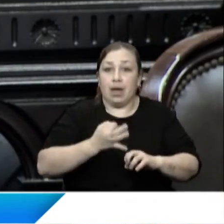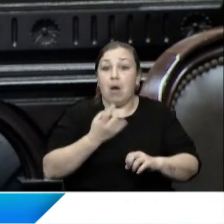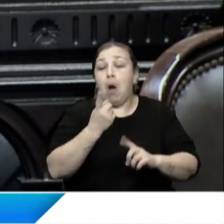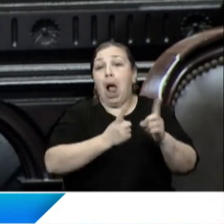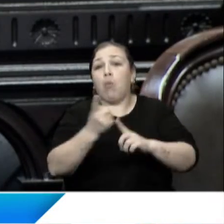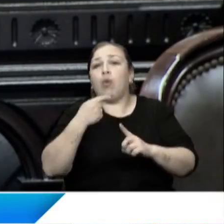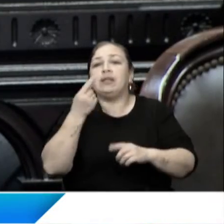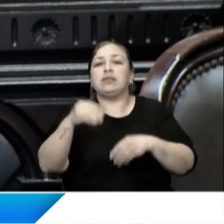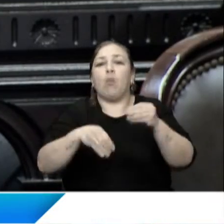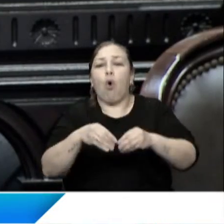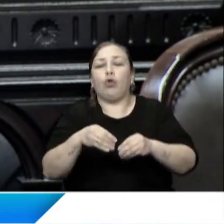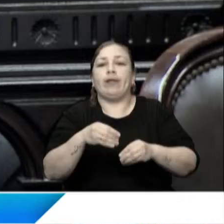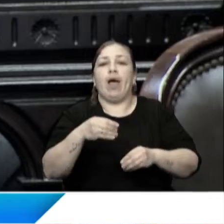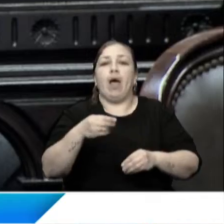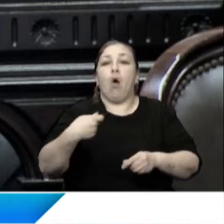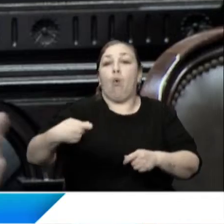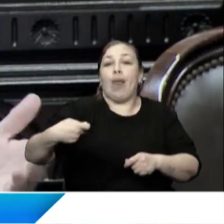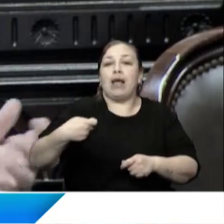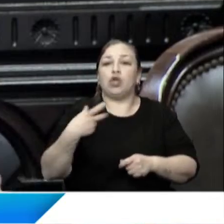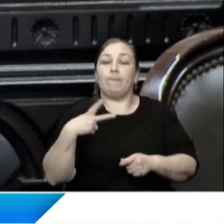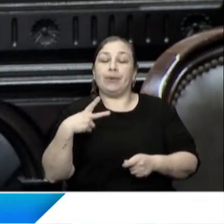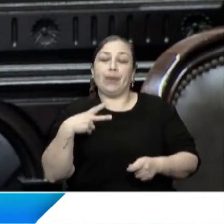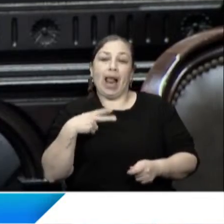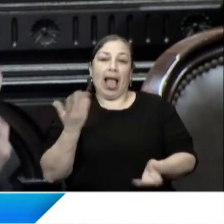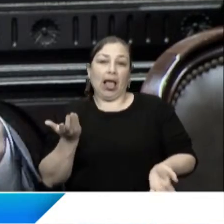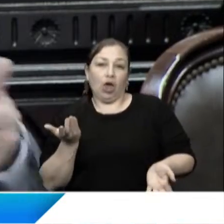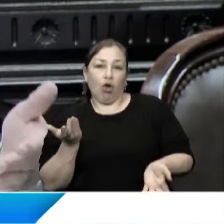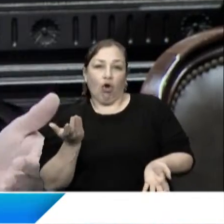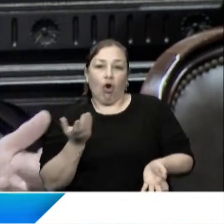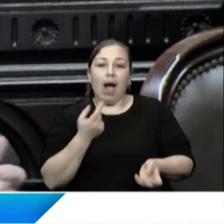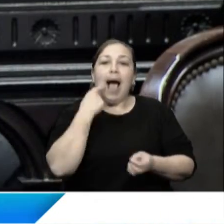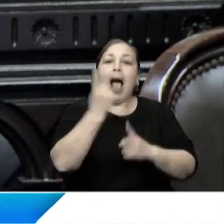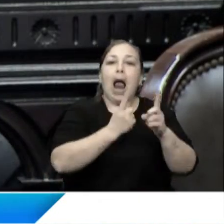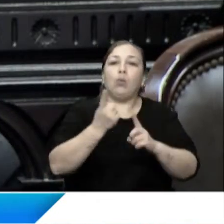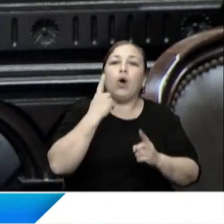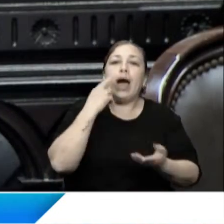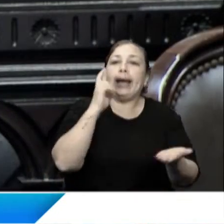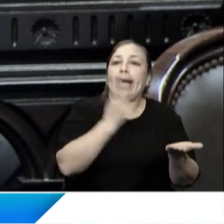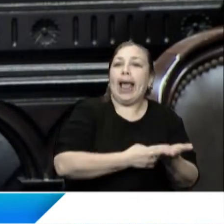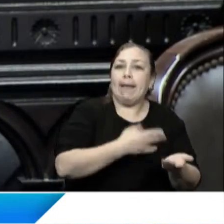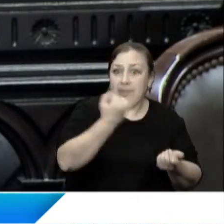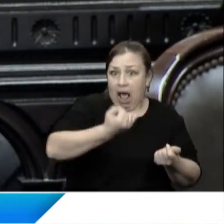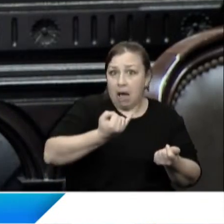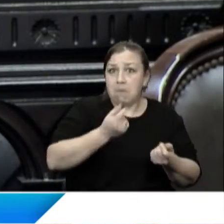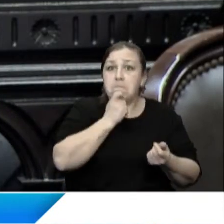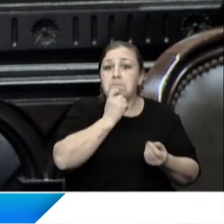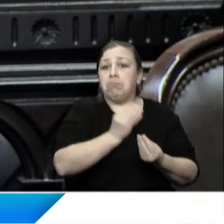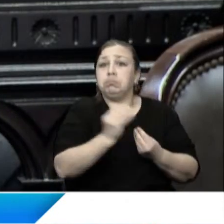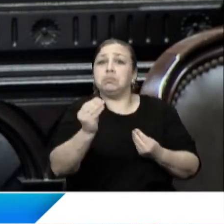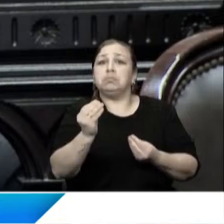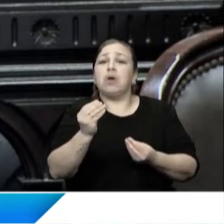privilegio. Entonces, digamos todos los sistemas. Porque acá hay regímenes donde se jubilan a los 50 años.